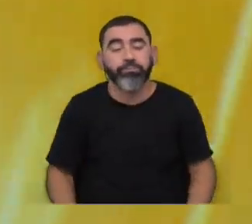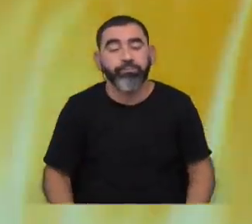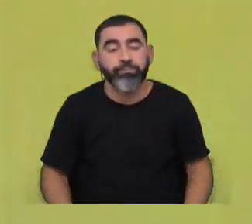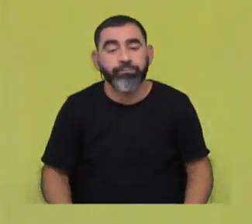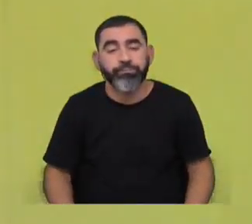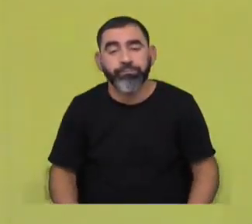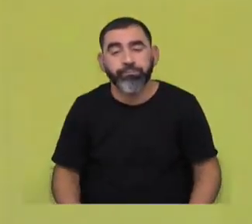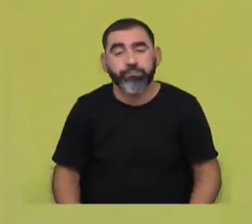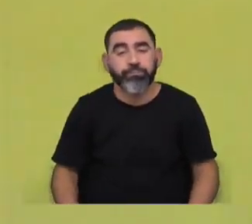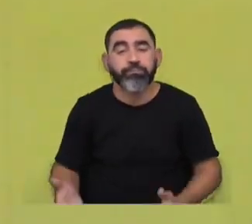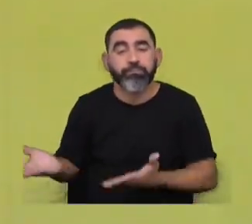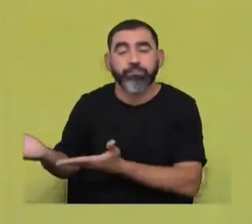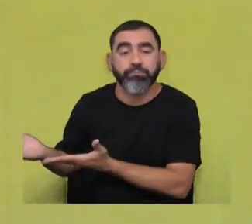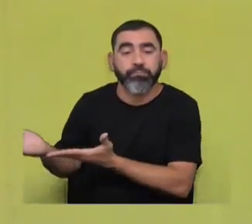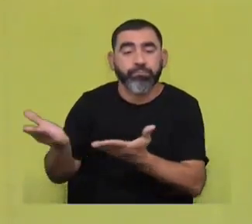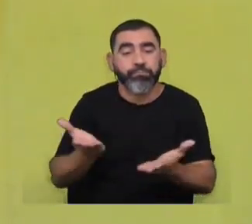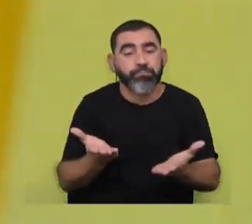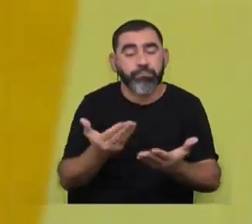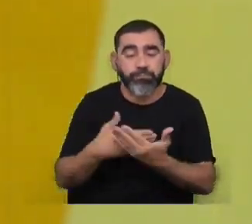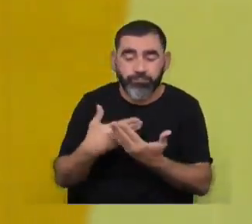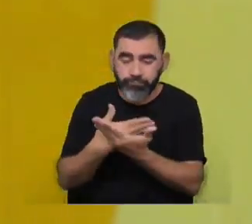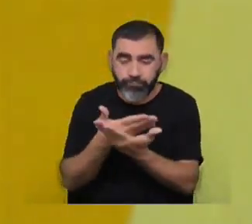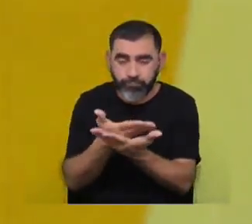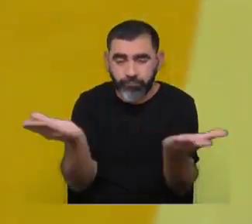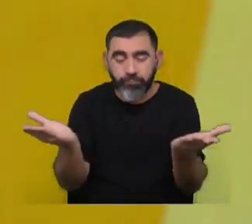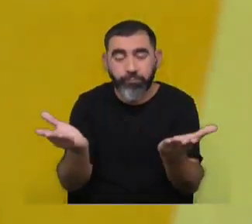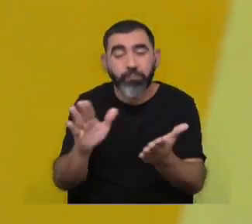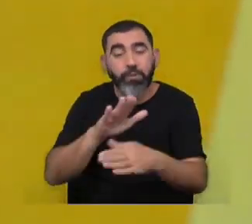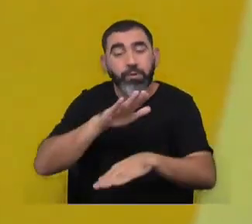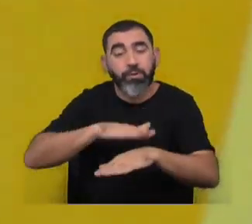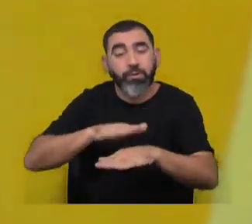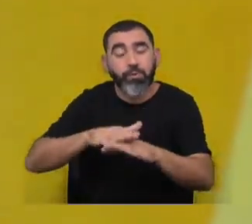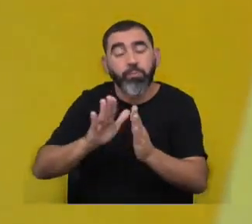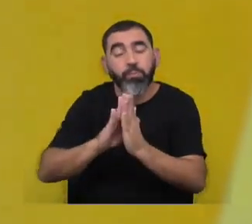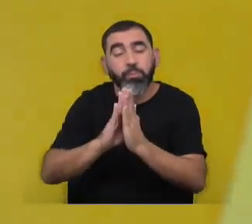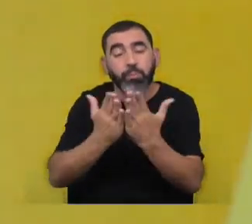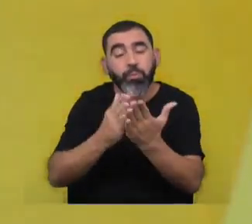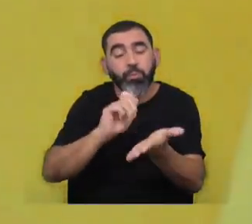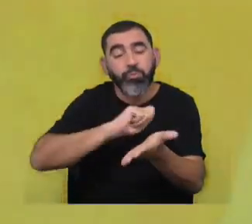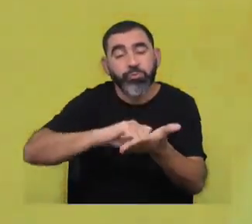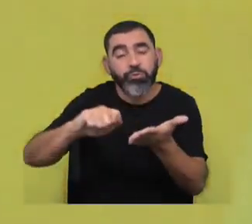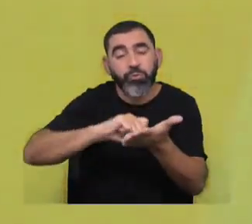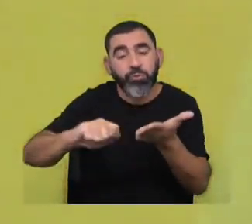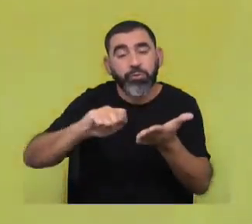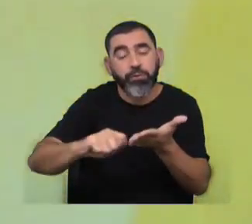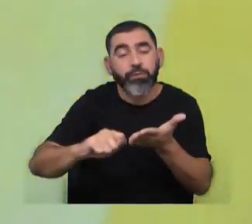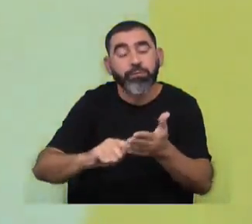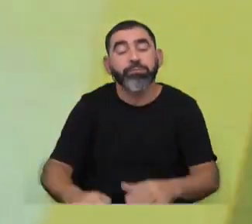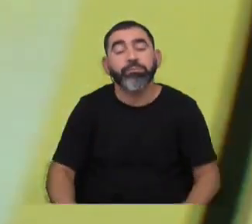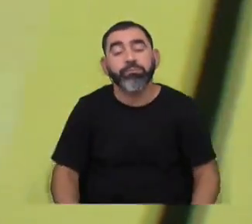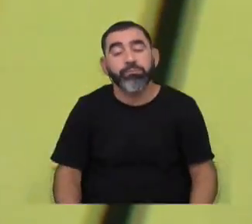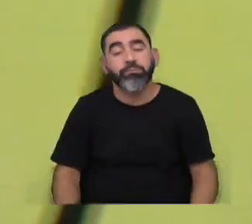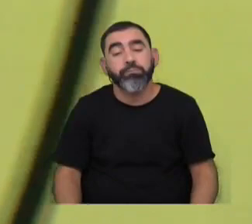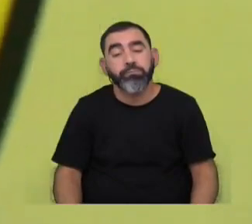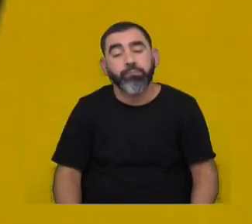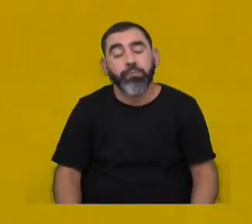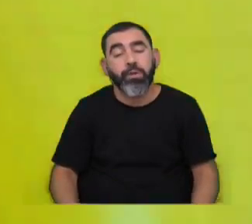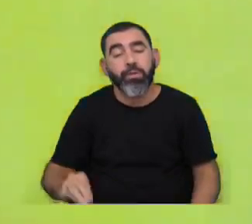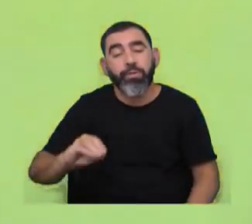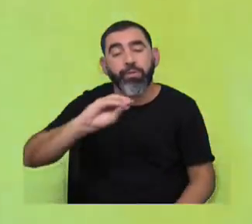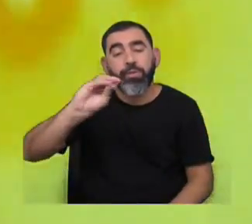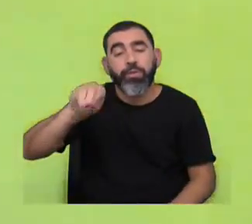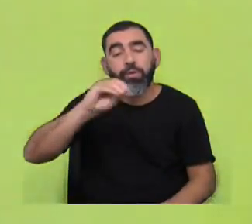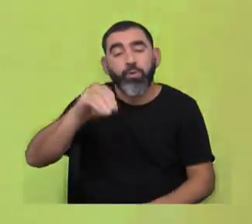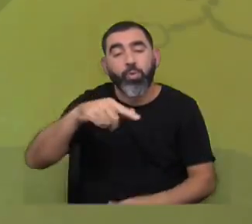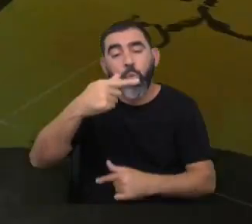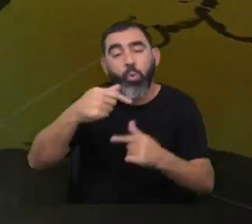Bueno, porque vamos a recibir en estudios, mientras voy mostrando, a los autores de este libro, en texto y en ilustración, Dinosaurios y